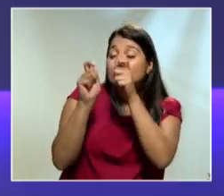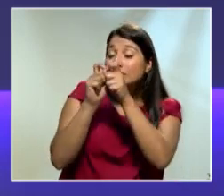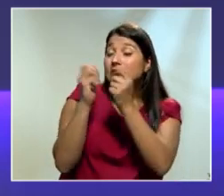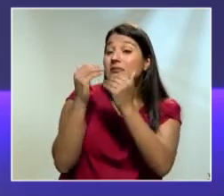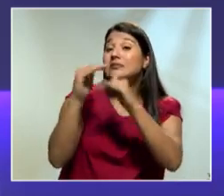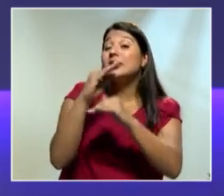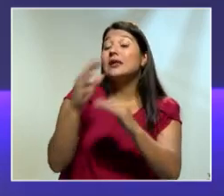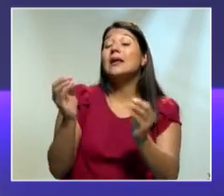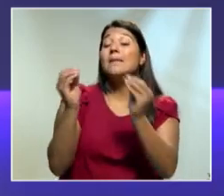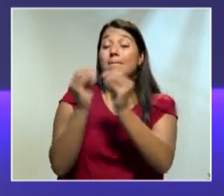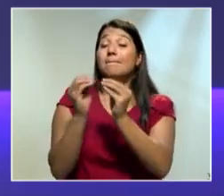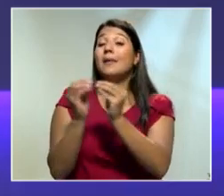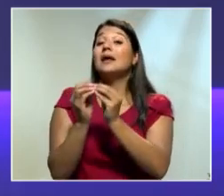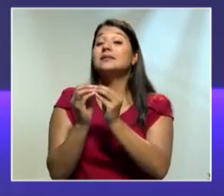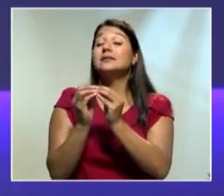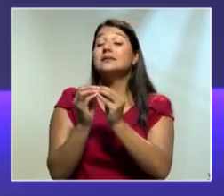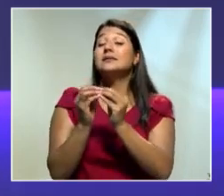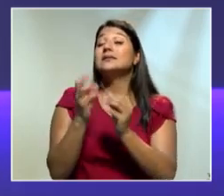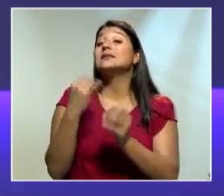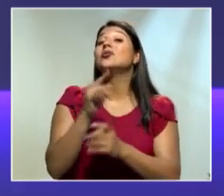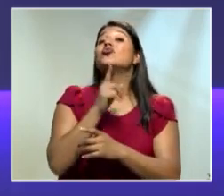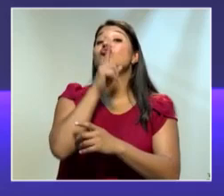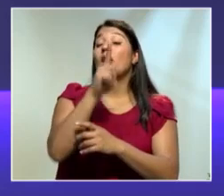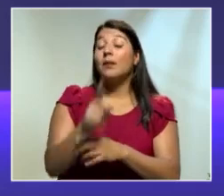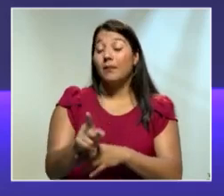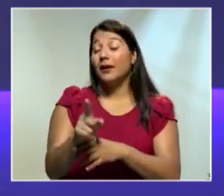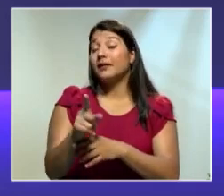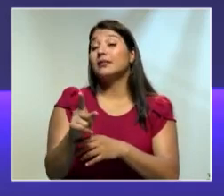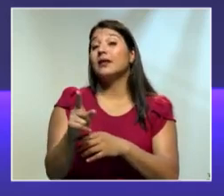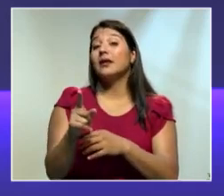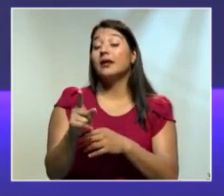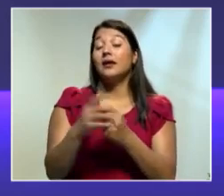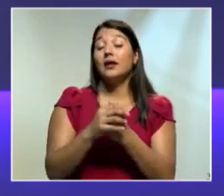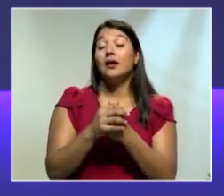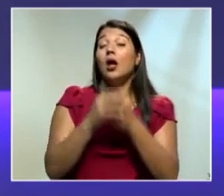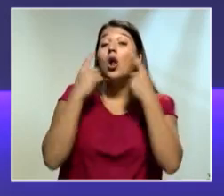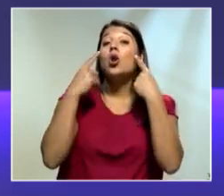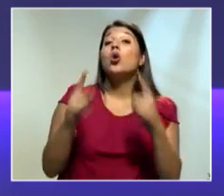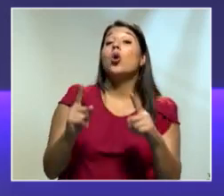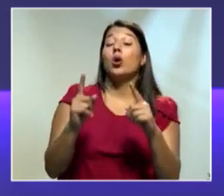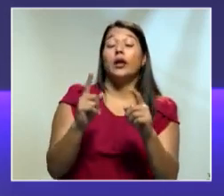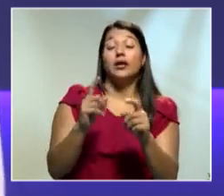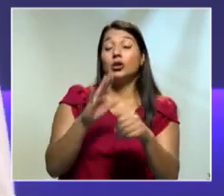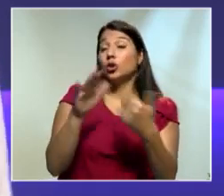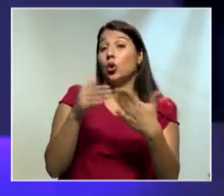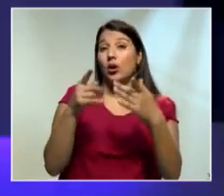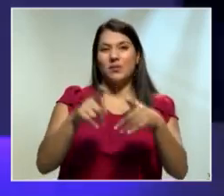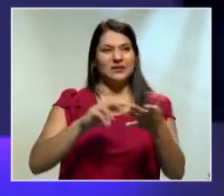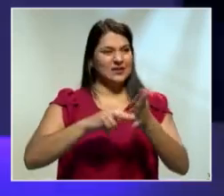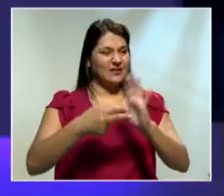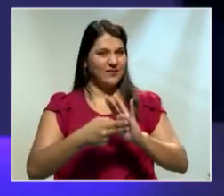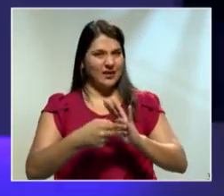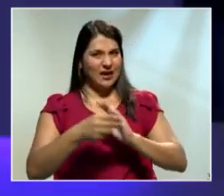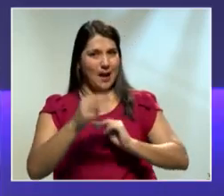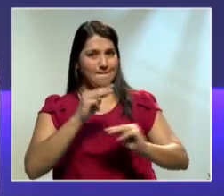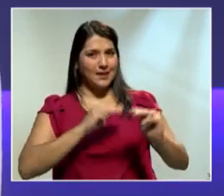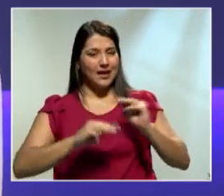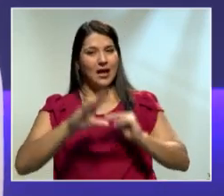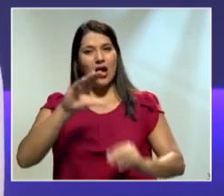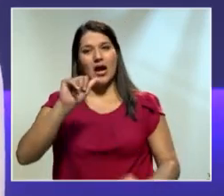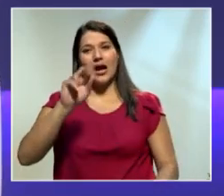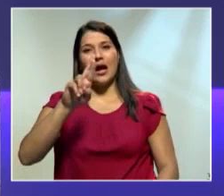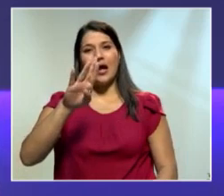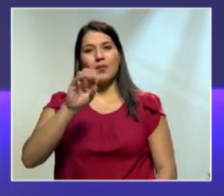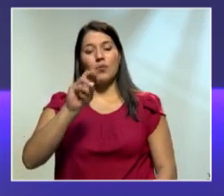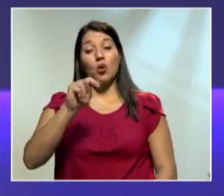todo mercados de carbono que realmente compensen todo y mitiguen lo que está ocurriendo con las ¿Qué es un mercado de emisiones. carbono? Ajá. Los mercados de carbono es